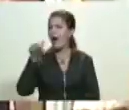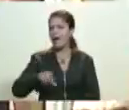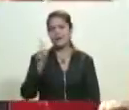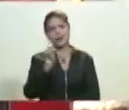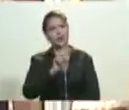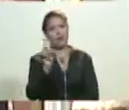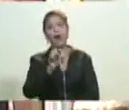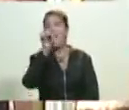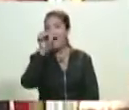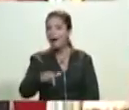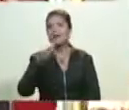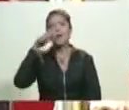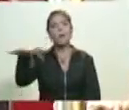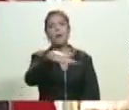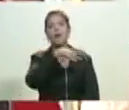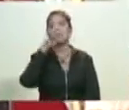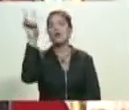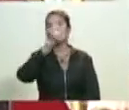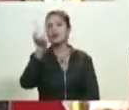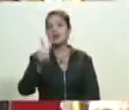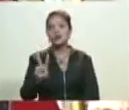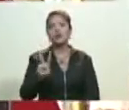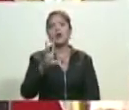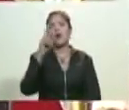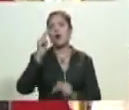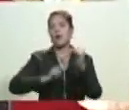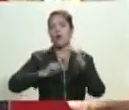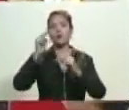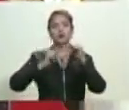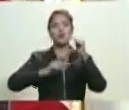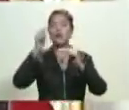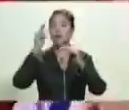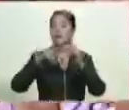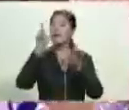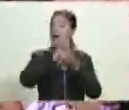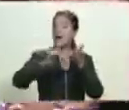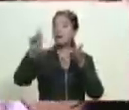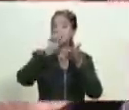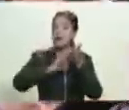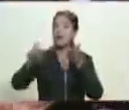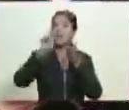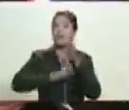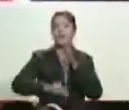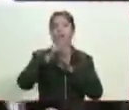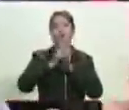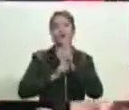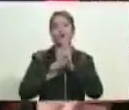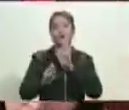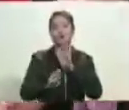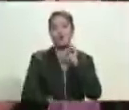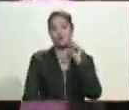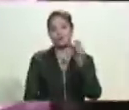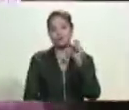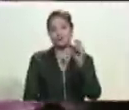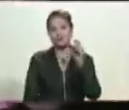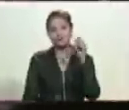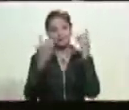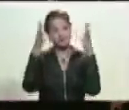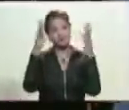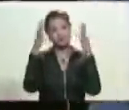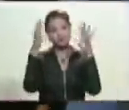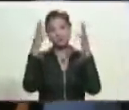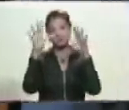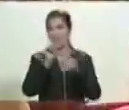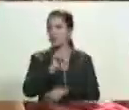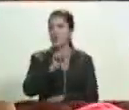los expertos, aquí llegó el pueblo de Venezuela a construir y a escribir su constitución. Lo